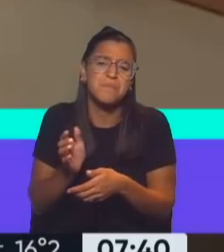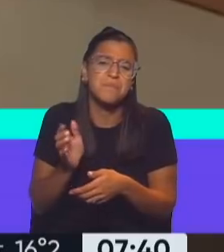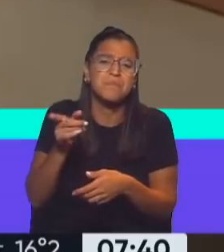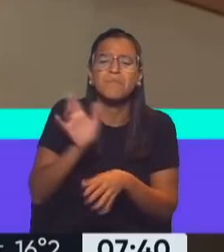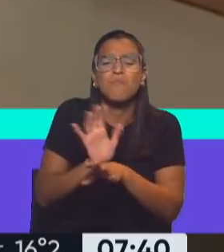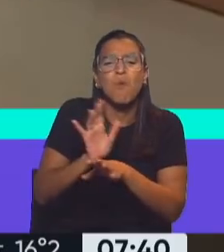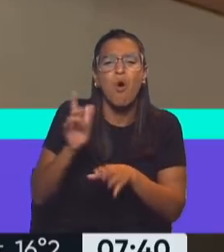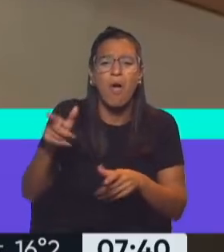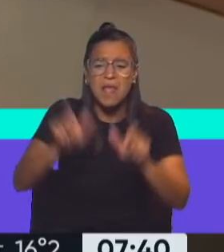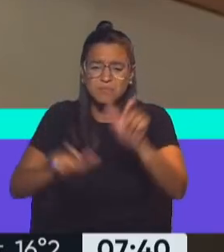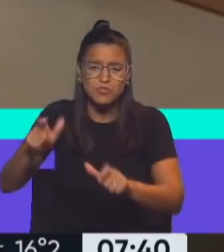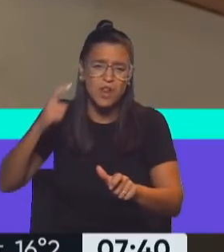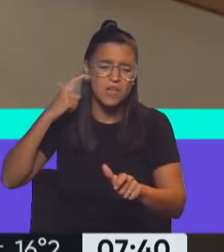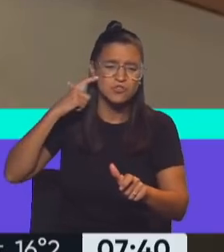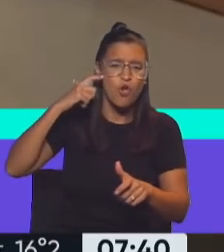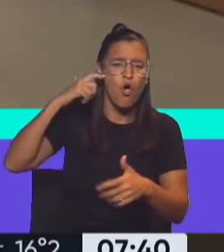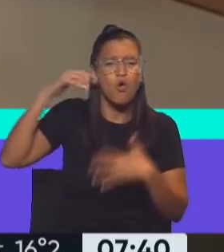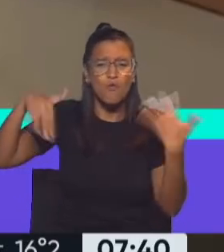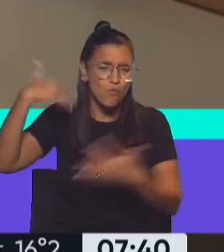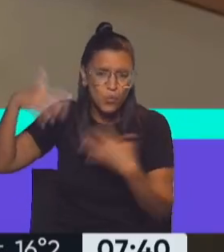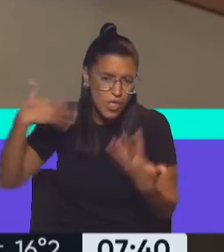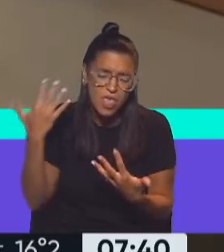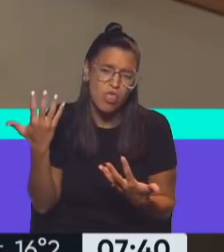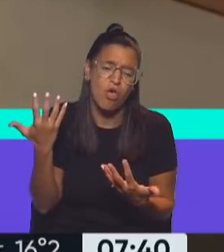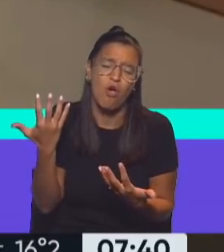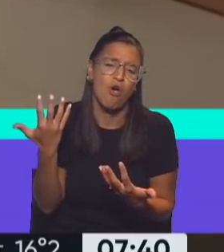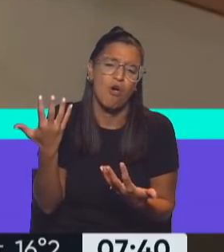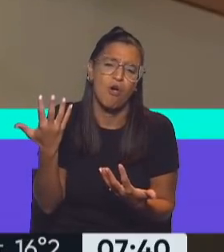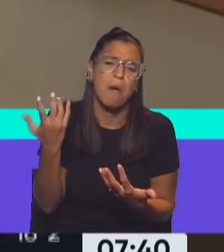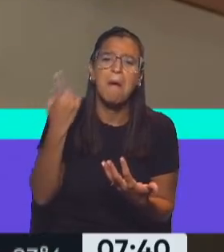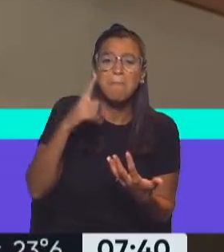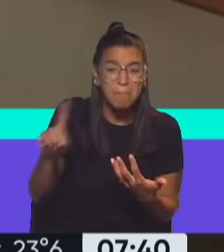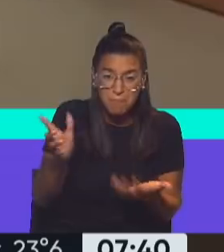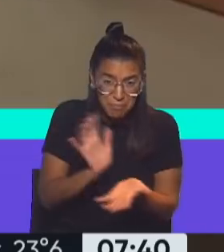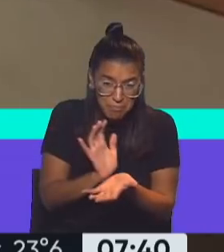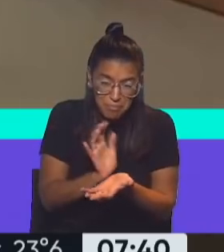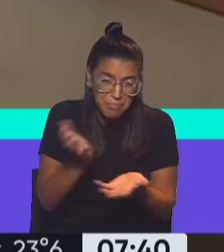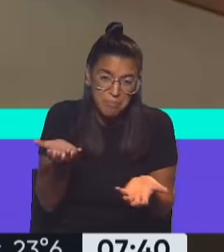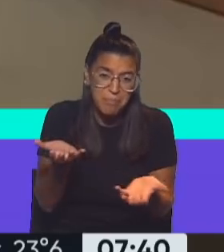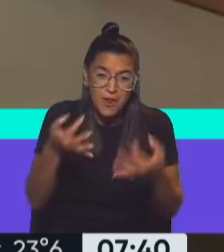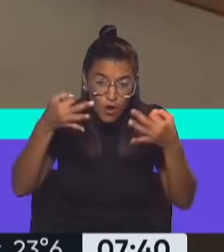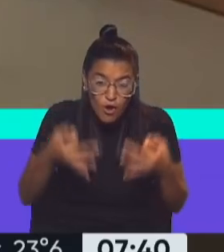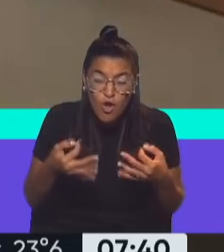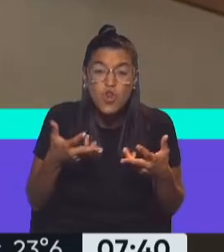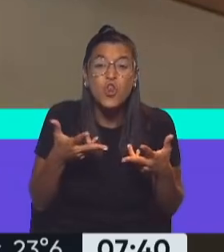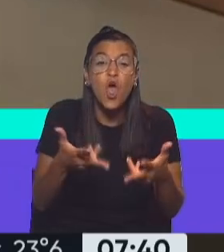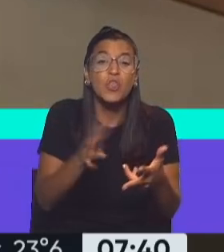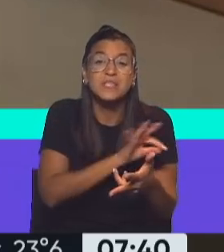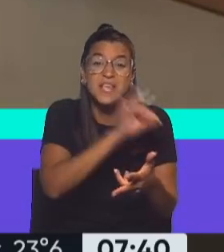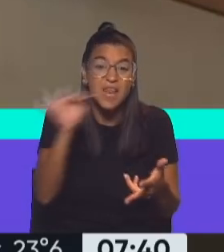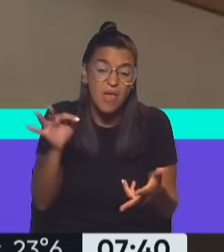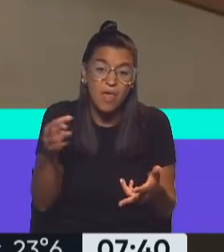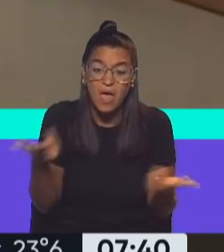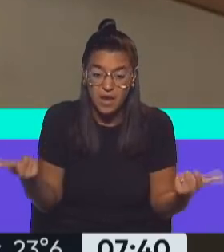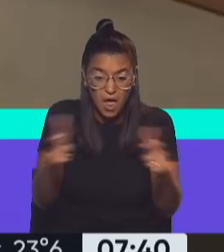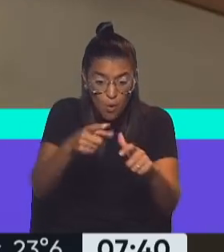a confundir a la gente nada más, pero no aporta nada en concreto para desvirtuar lo que había en esa